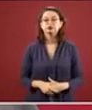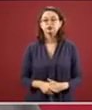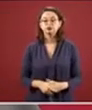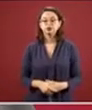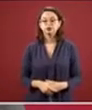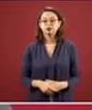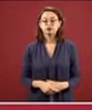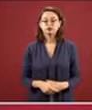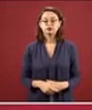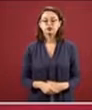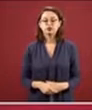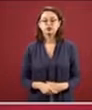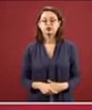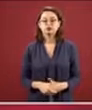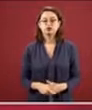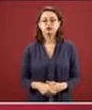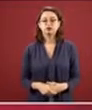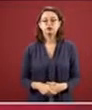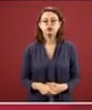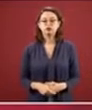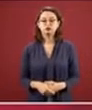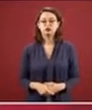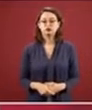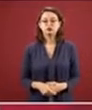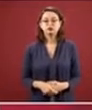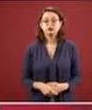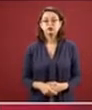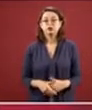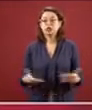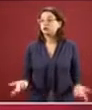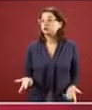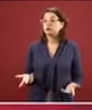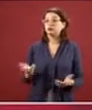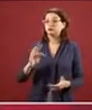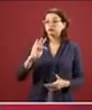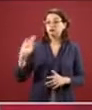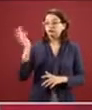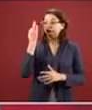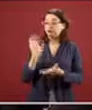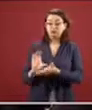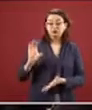No es porque no tengan sus participaciones federales.